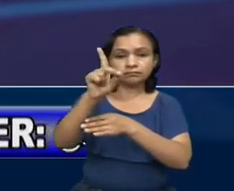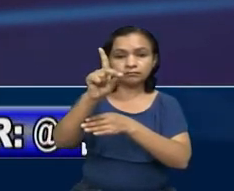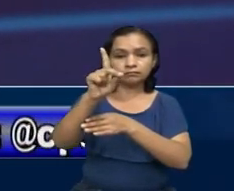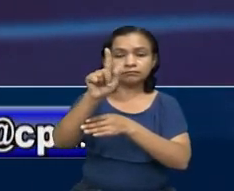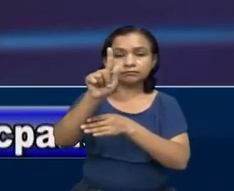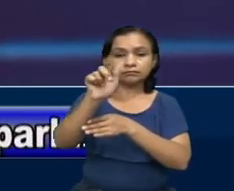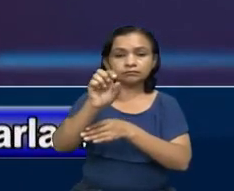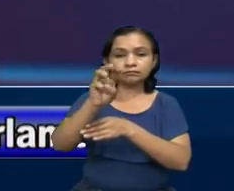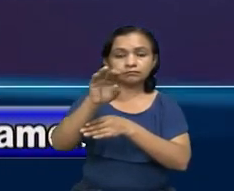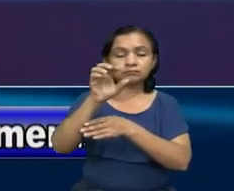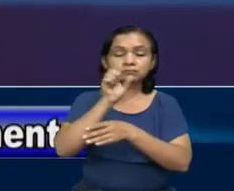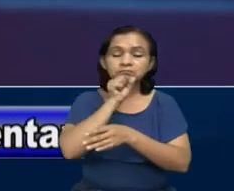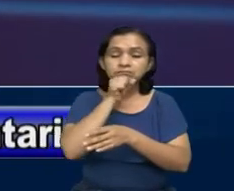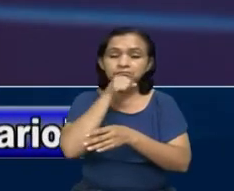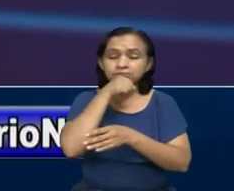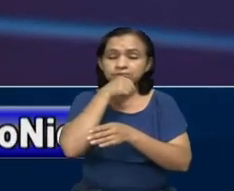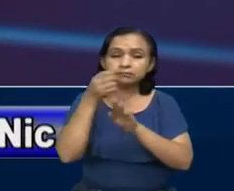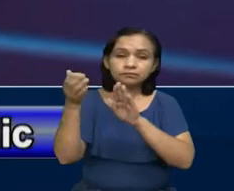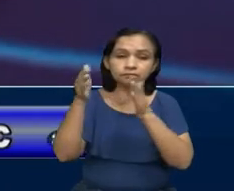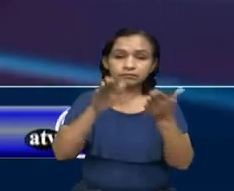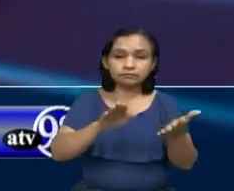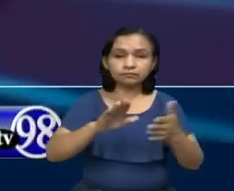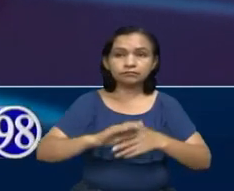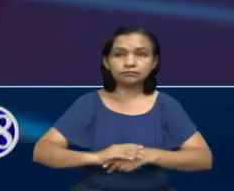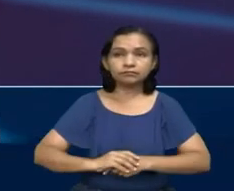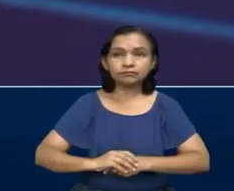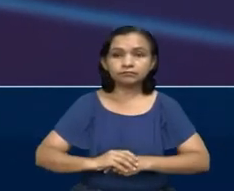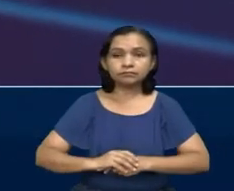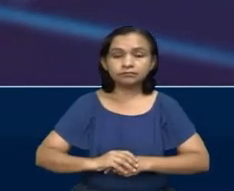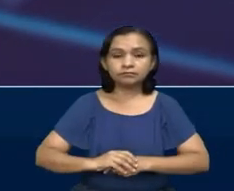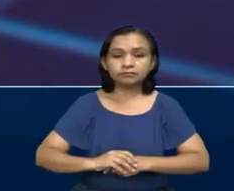una pareja de la tercera edad perdió la vida.